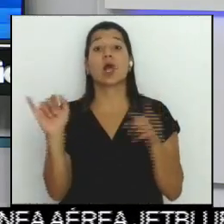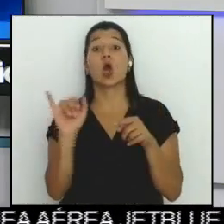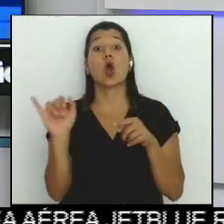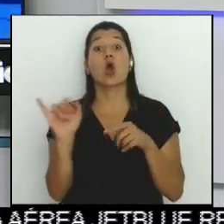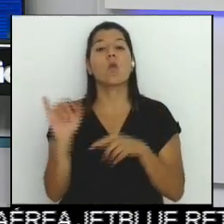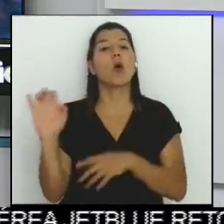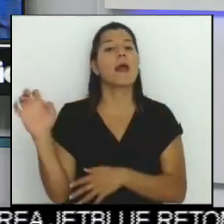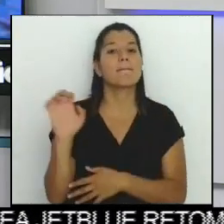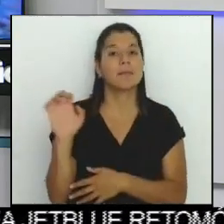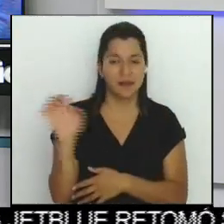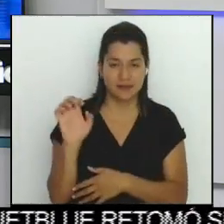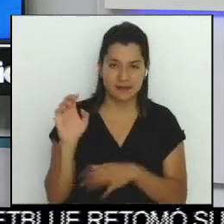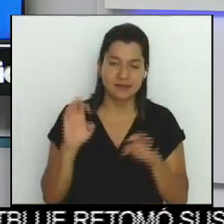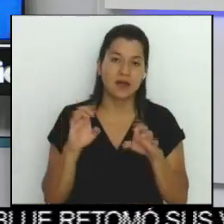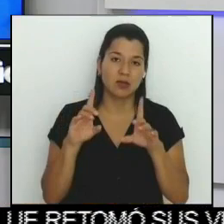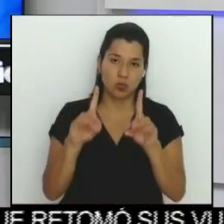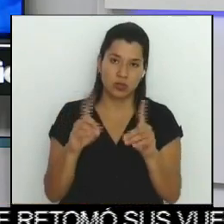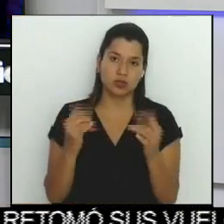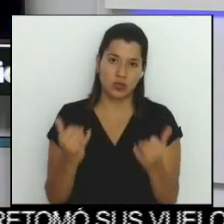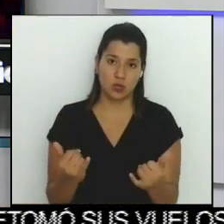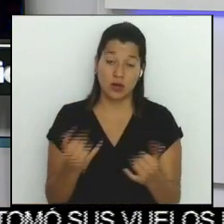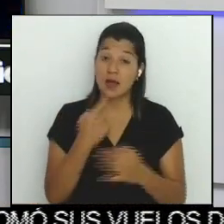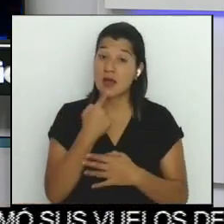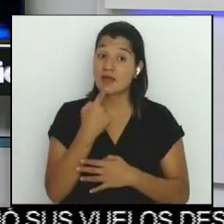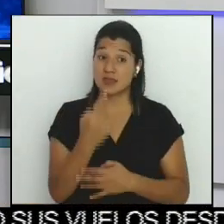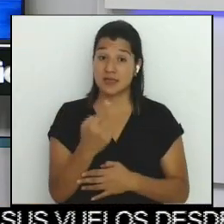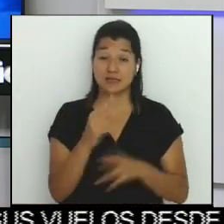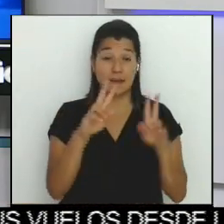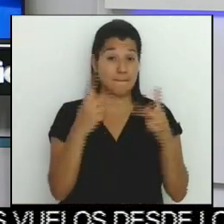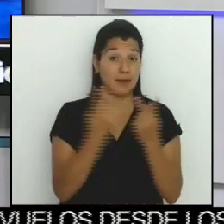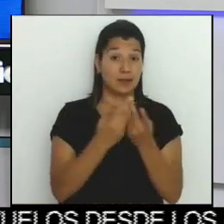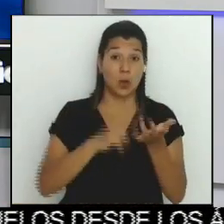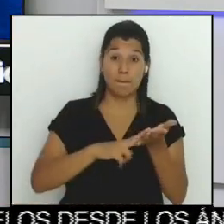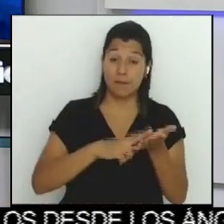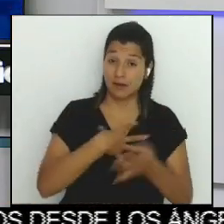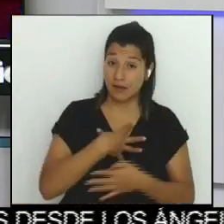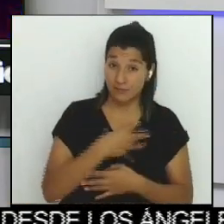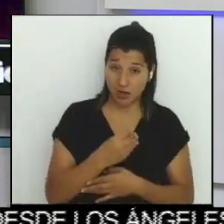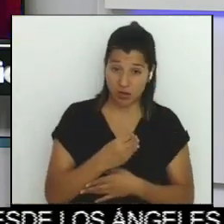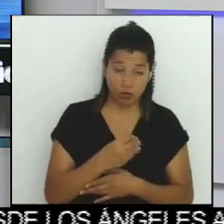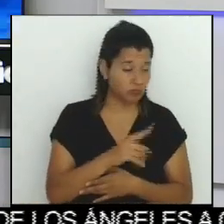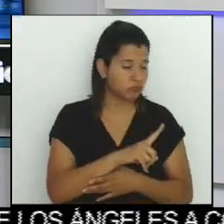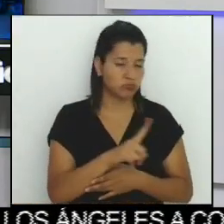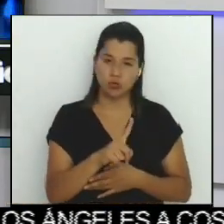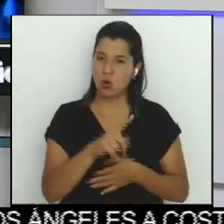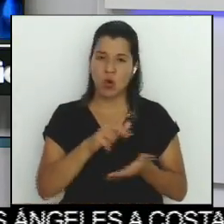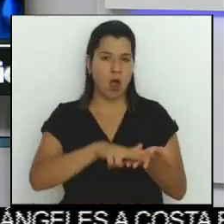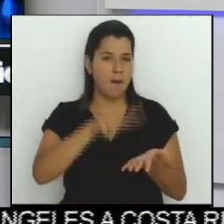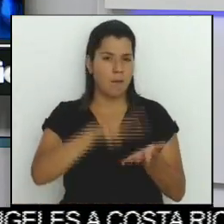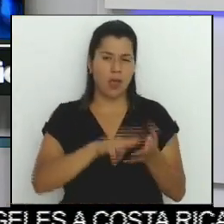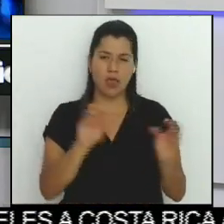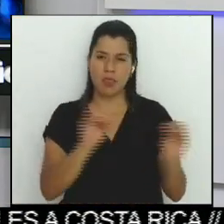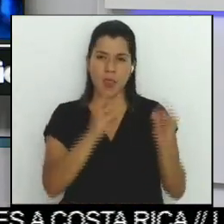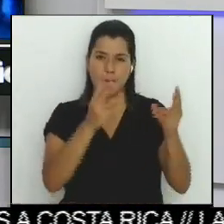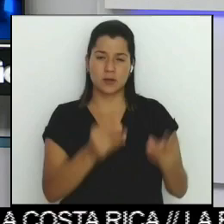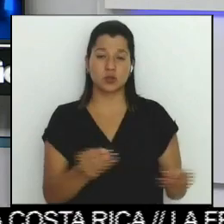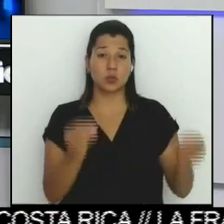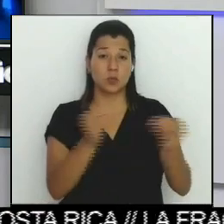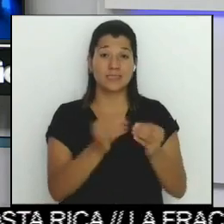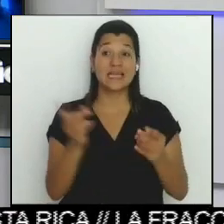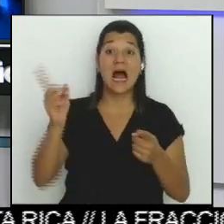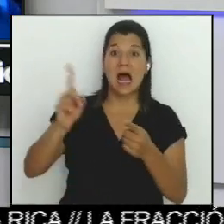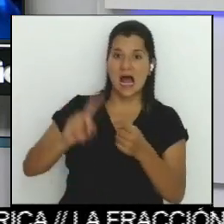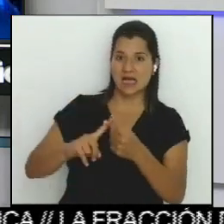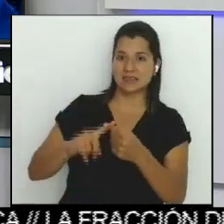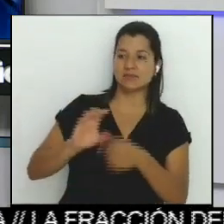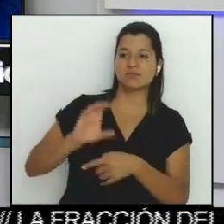ningún presupuesto más si no se garantizan los recursos para la educación, tal y como se establece constitucionalmente. Melanie Corrales nos informa